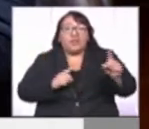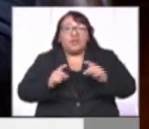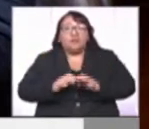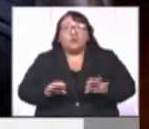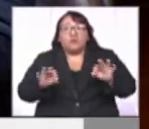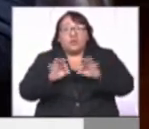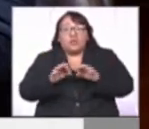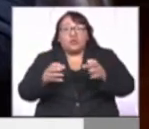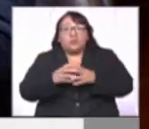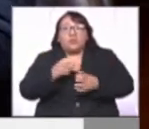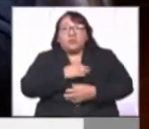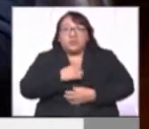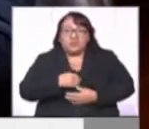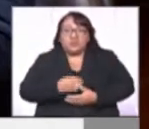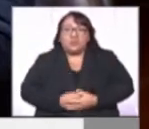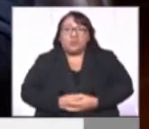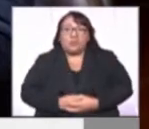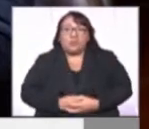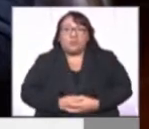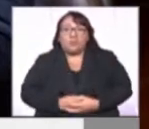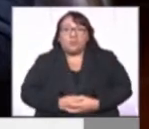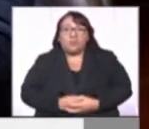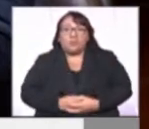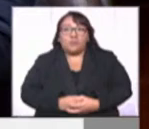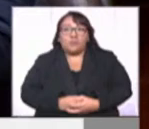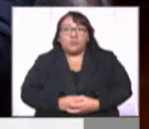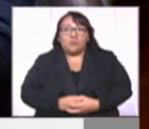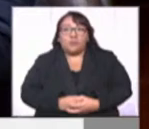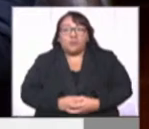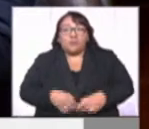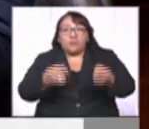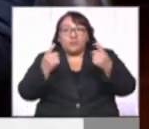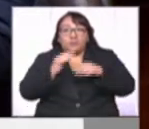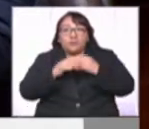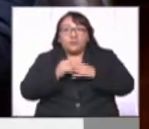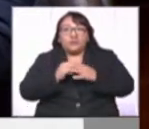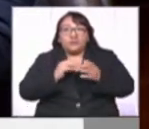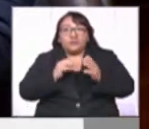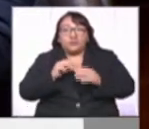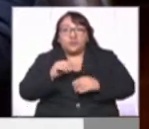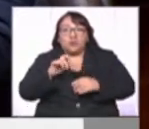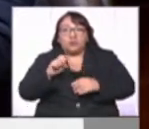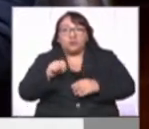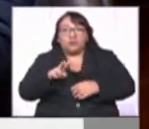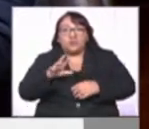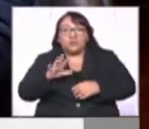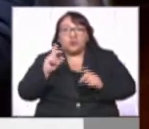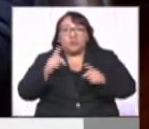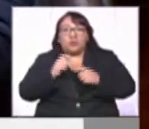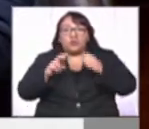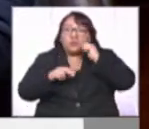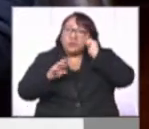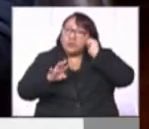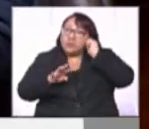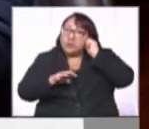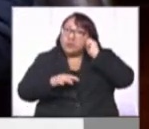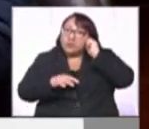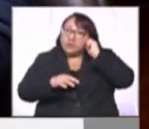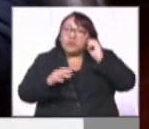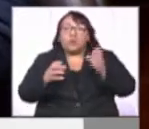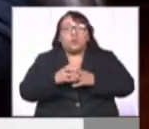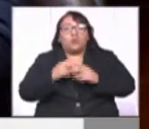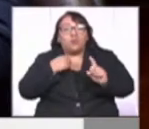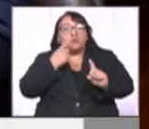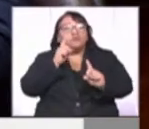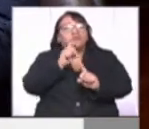importante cartera ministerial, conforme al pliego interpelatorio adjunto. Moción presentada el 25 de marzo de 2024. El pliego interpelatorio